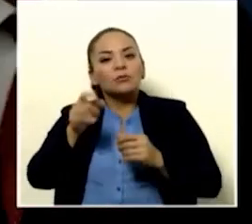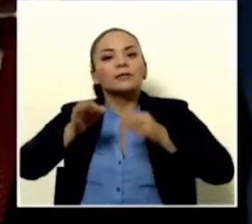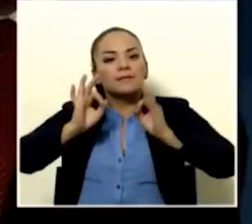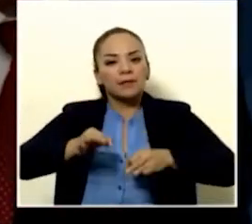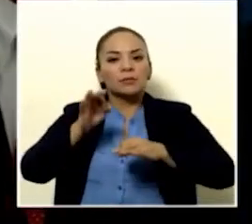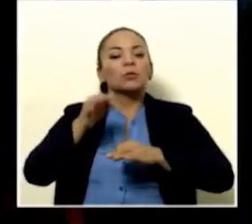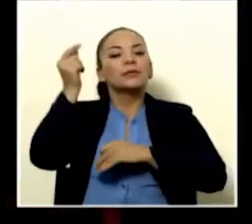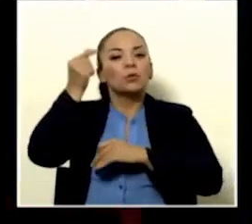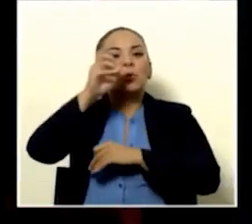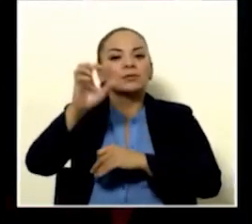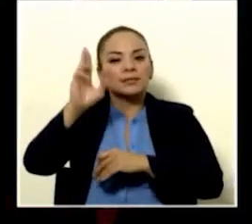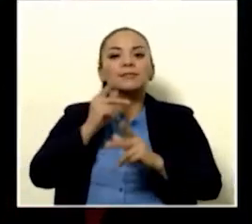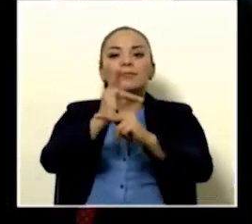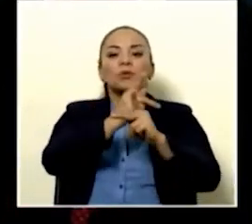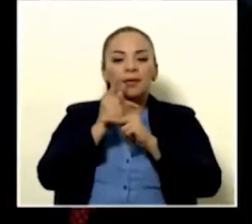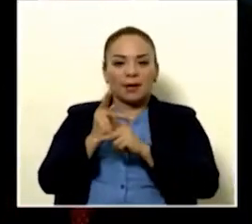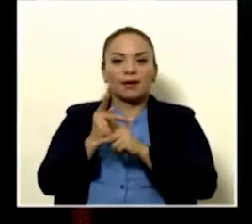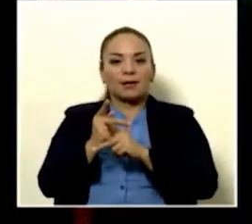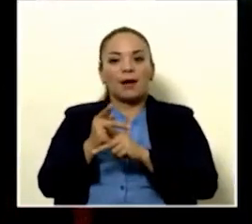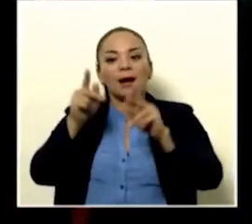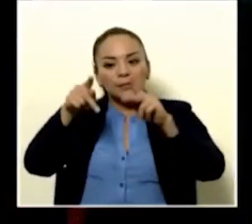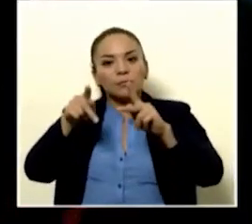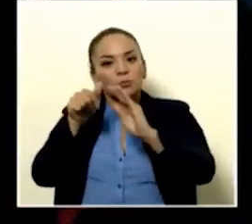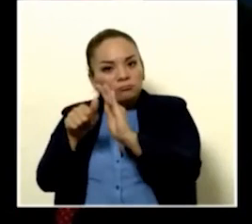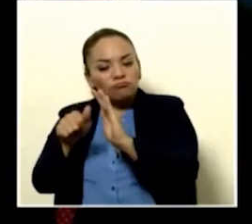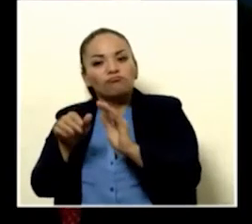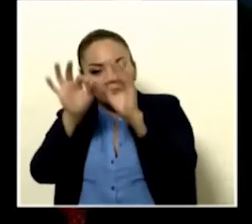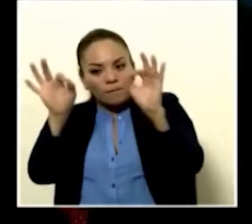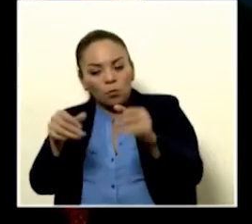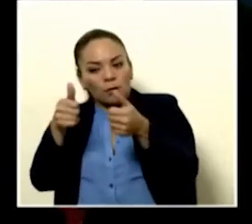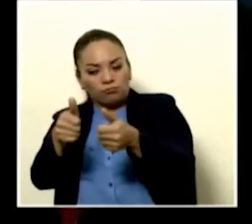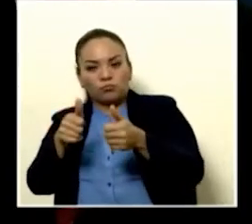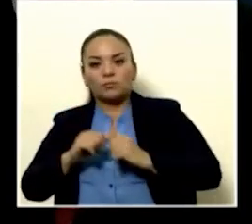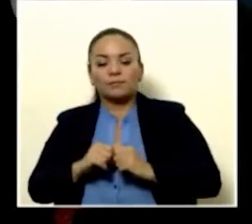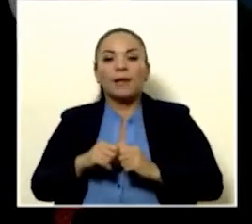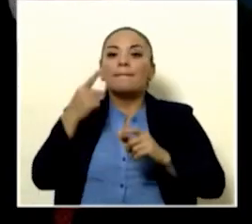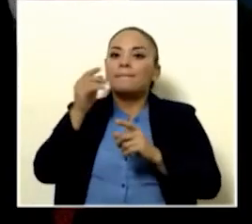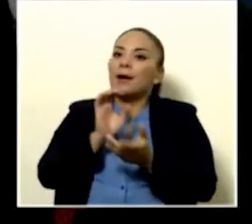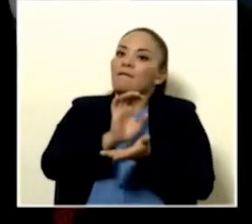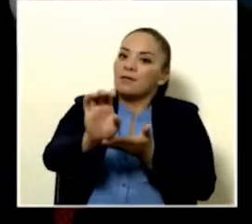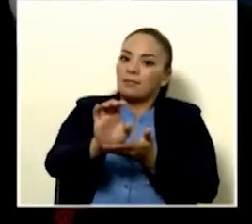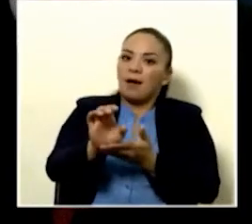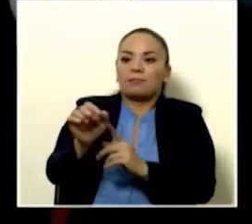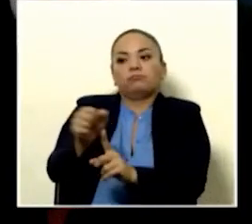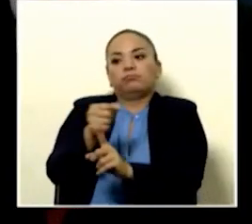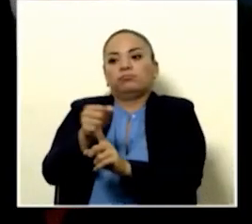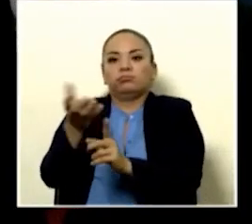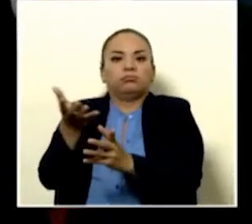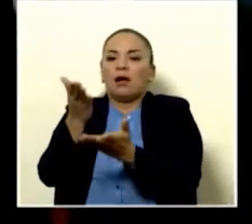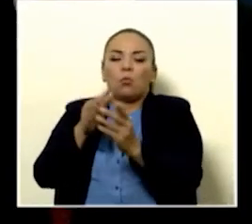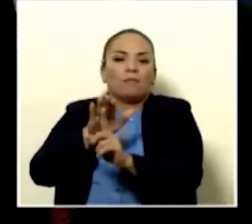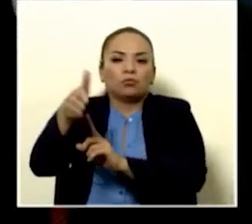costarricense en la protección de esta figura tan noble, de evitar el abuso indiscriminado que ha sufrido